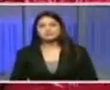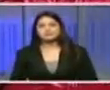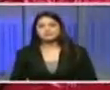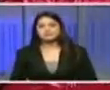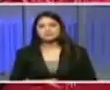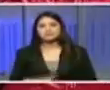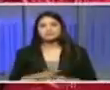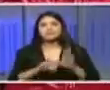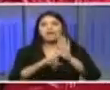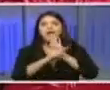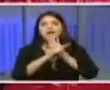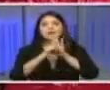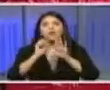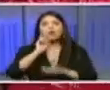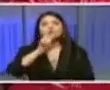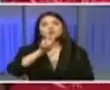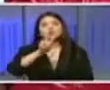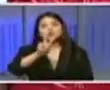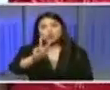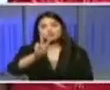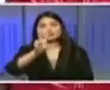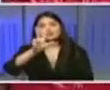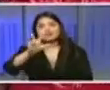El artículo 236 dice,